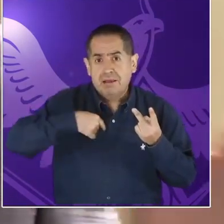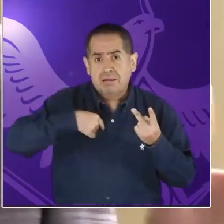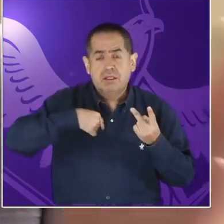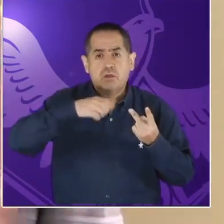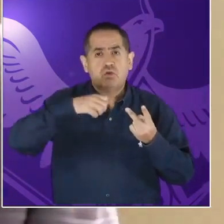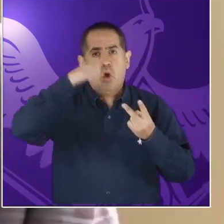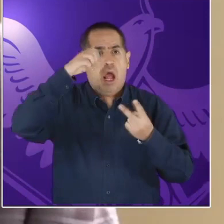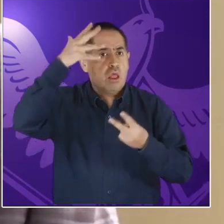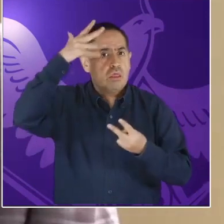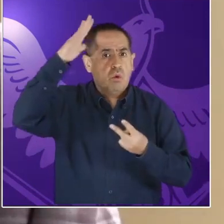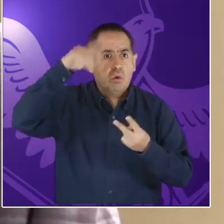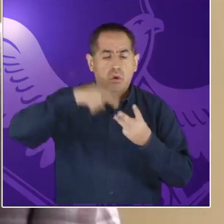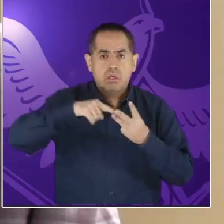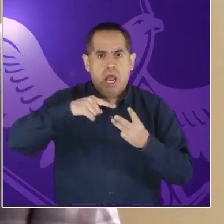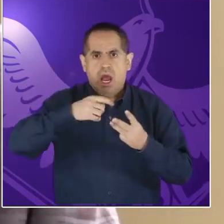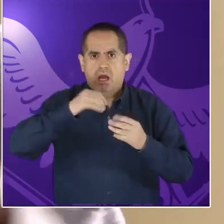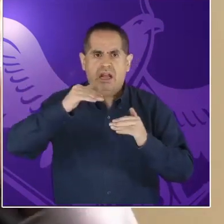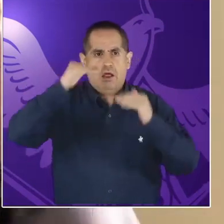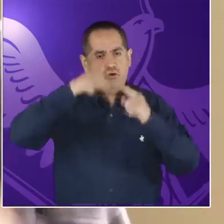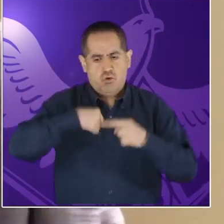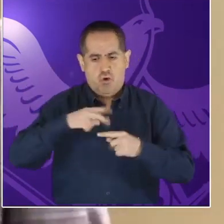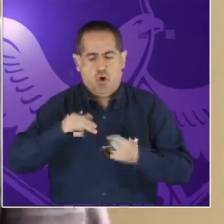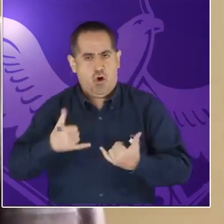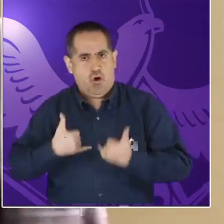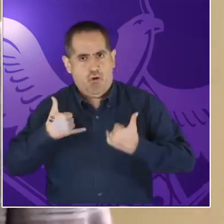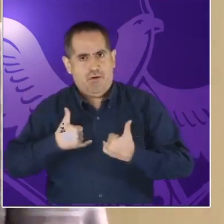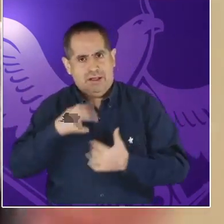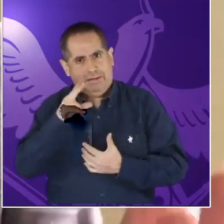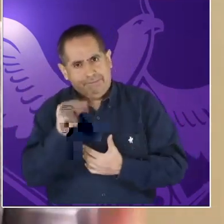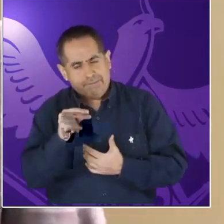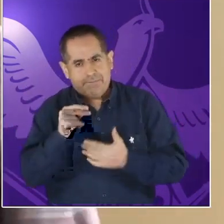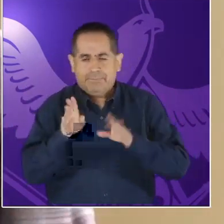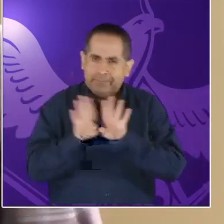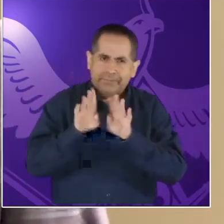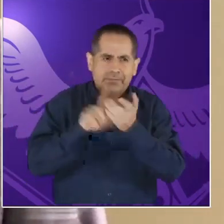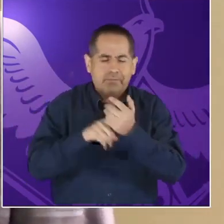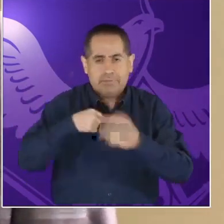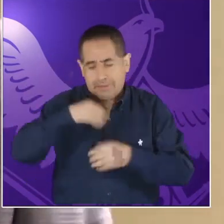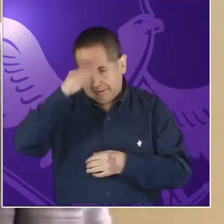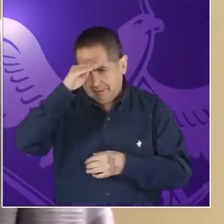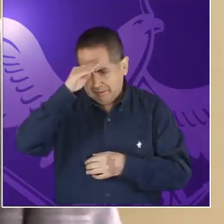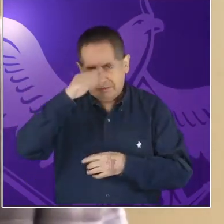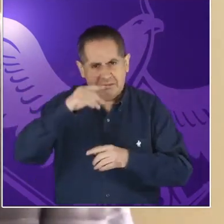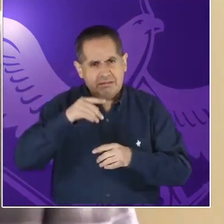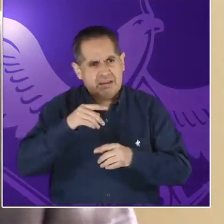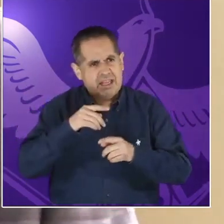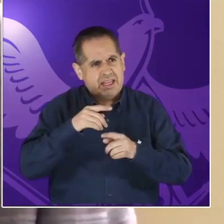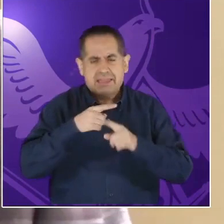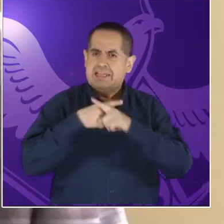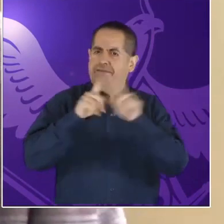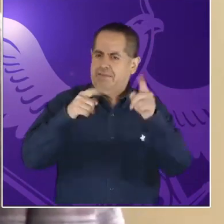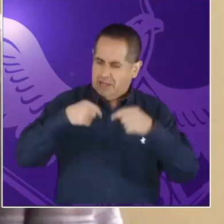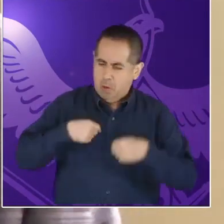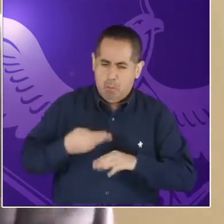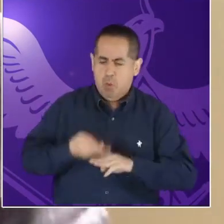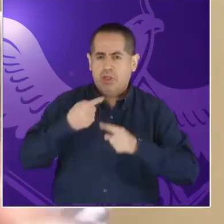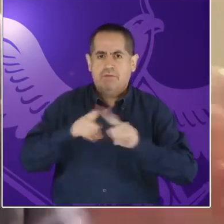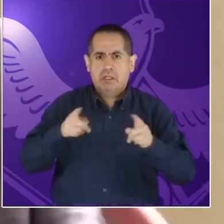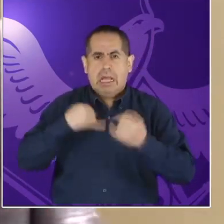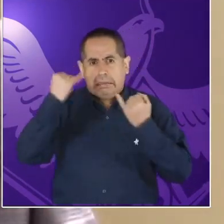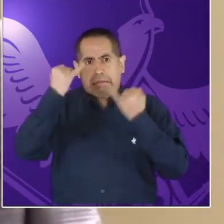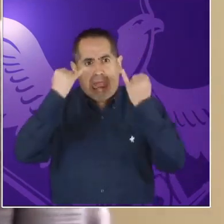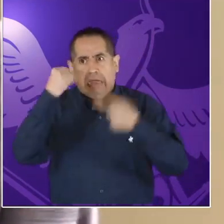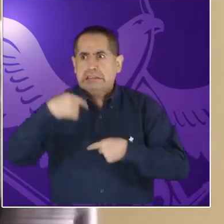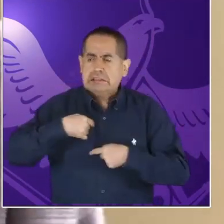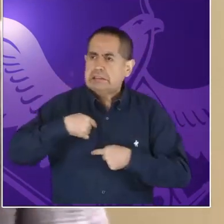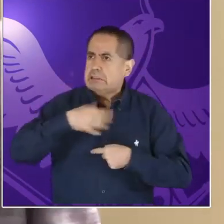por la edad, porque yo soy un adulto maduro, no soy un joven, y entonces he podido, digamos, romper también una serie